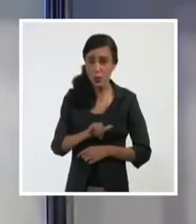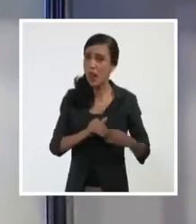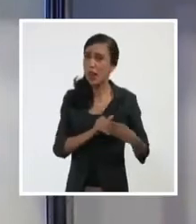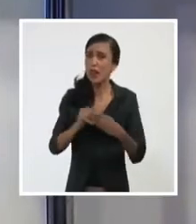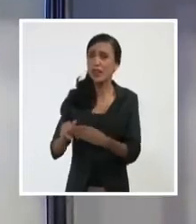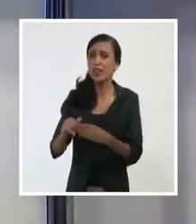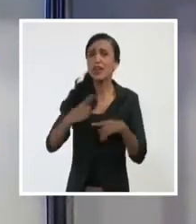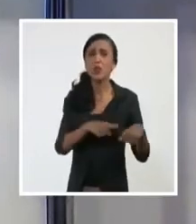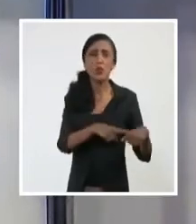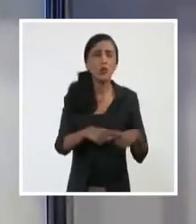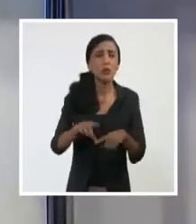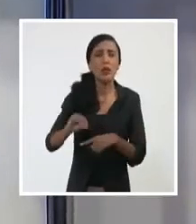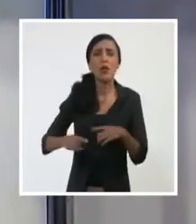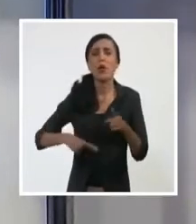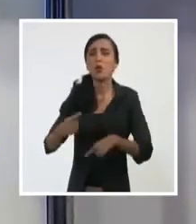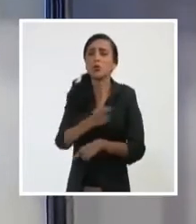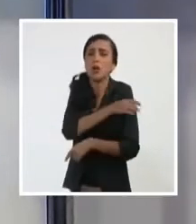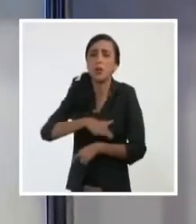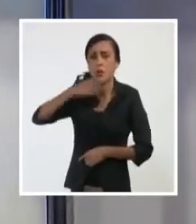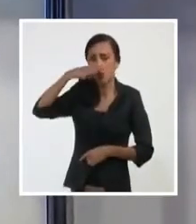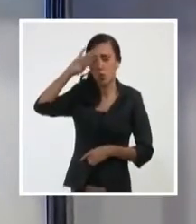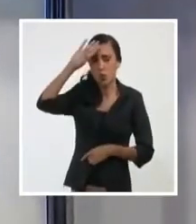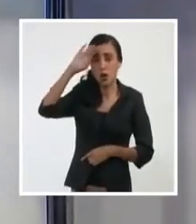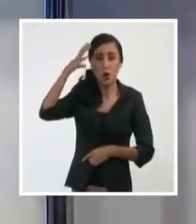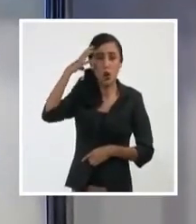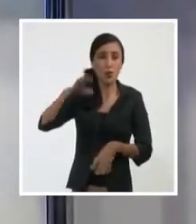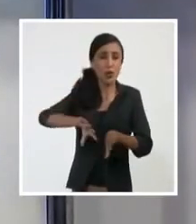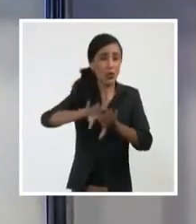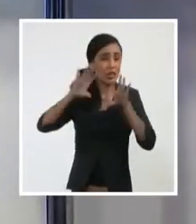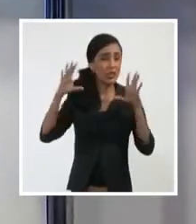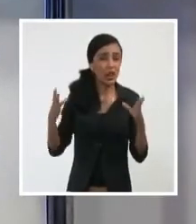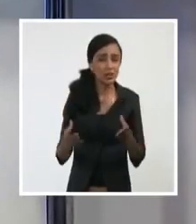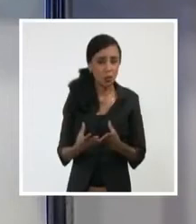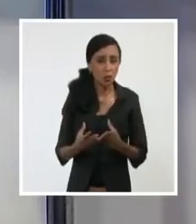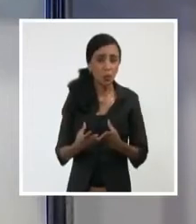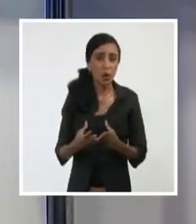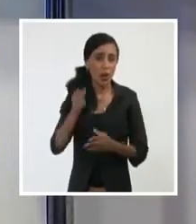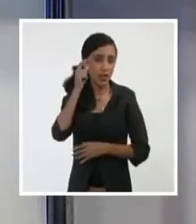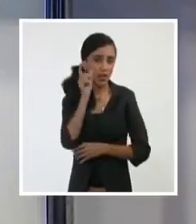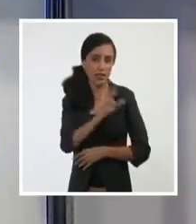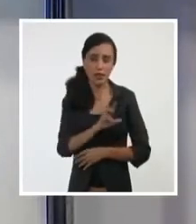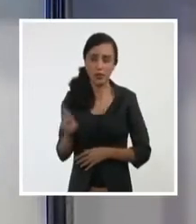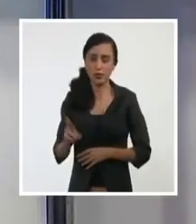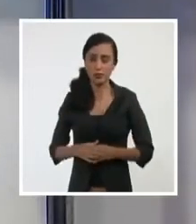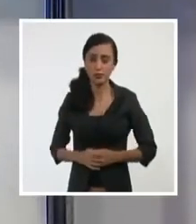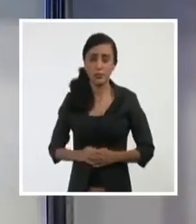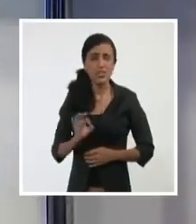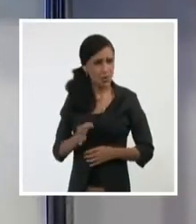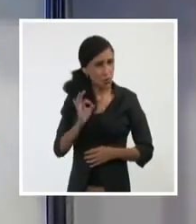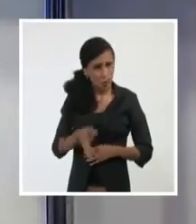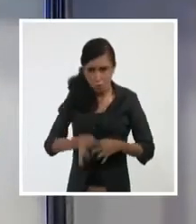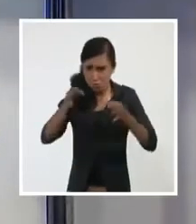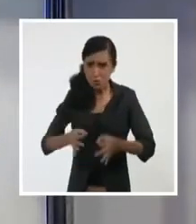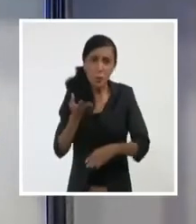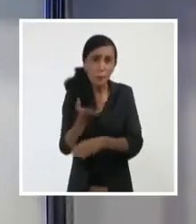para desacreditar al pueblo cubano, al Estado, al gobierno y a todo lo que vuela a revolución. Pedirán, de seguro, intervención militar,